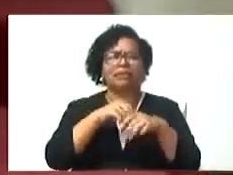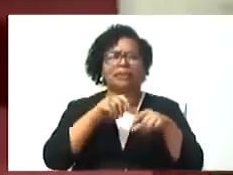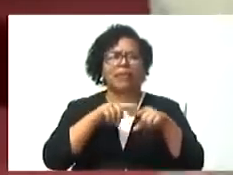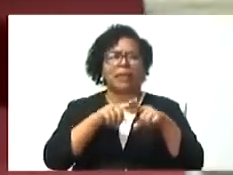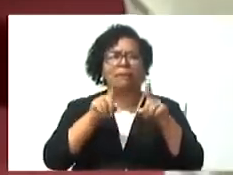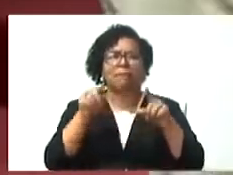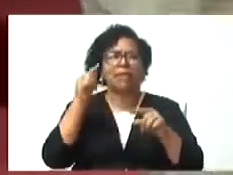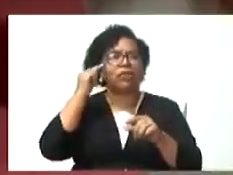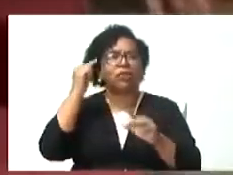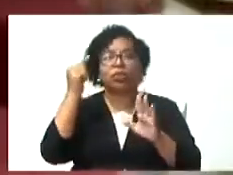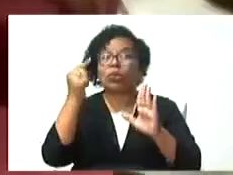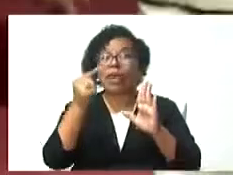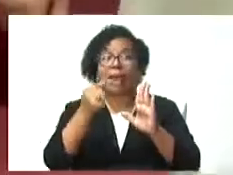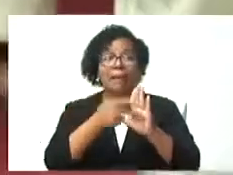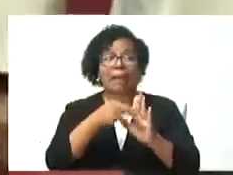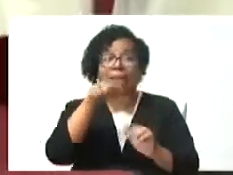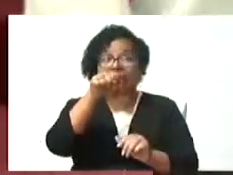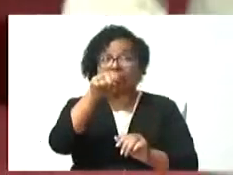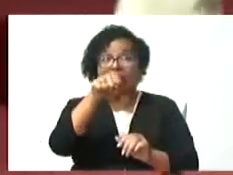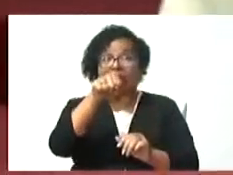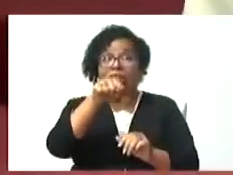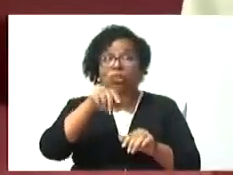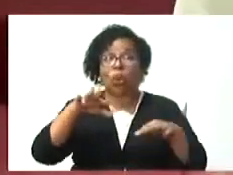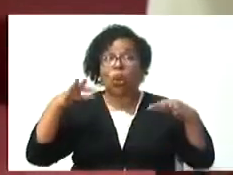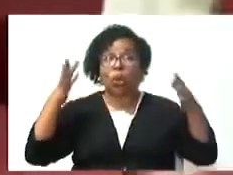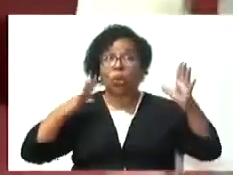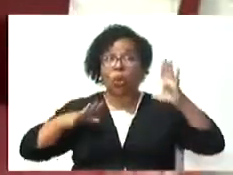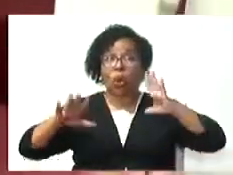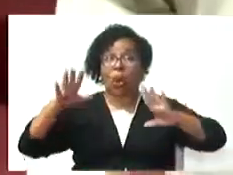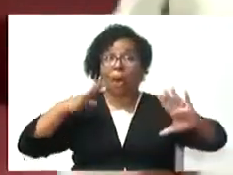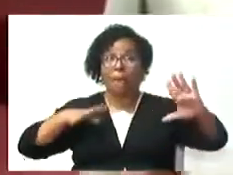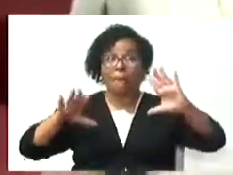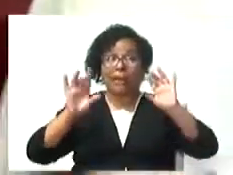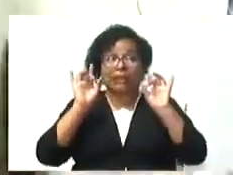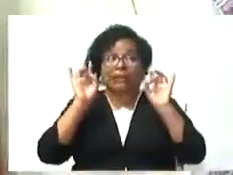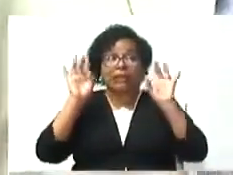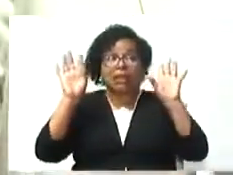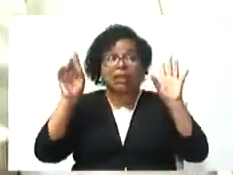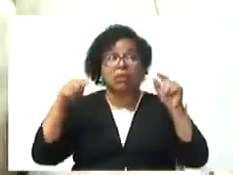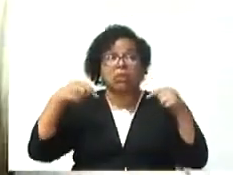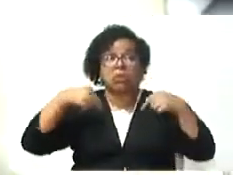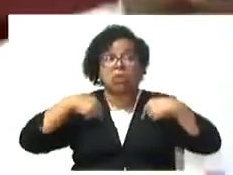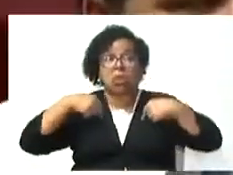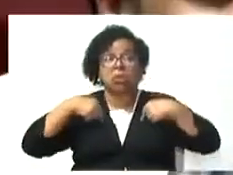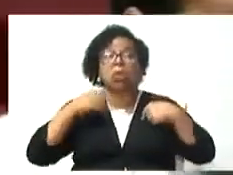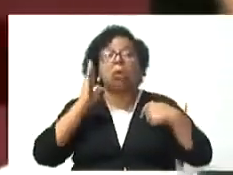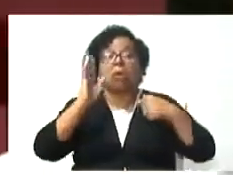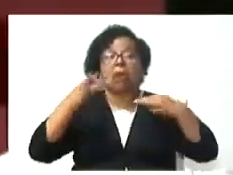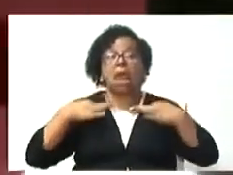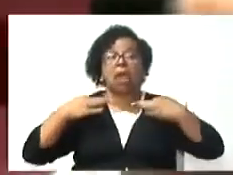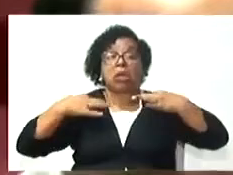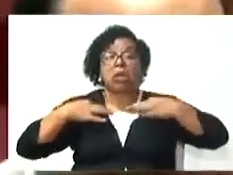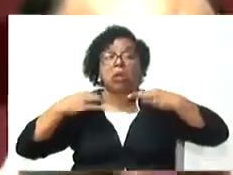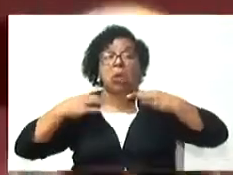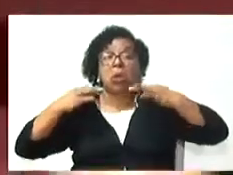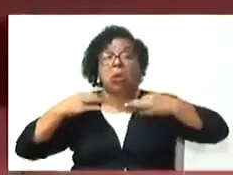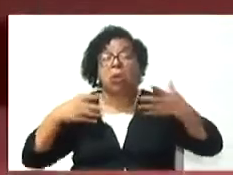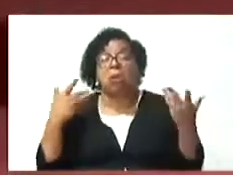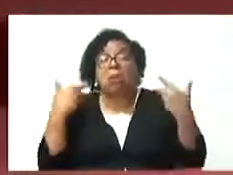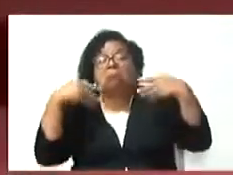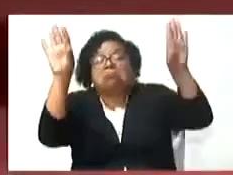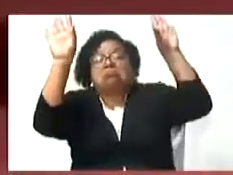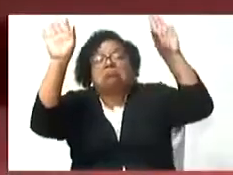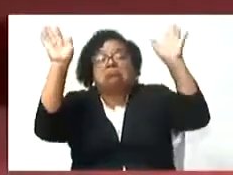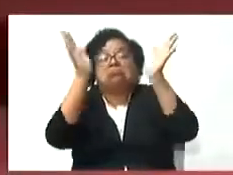había visto nunca en mi vida es entonces ya yo voy a venir en short no ya hay que venir